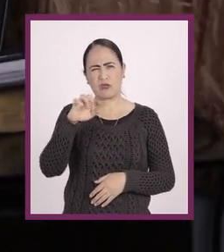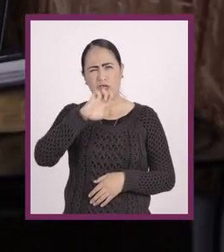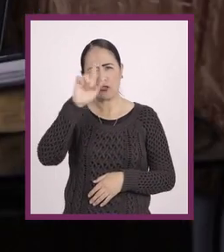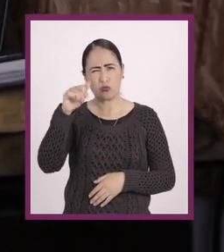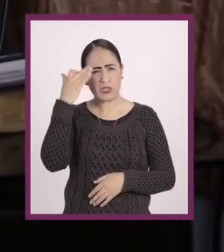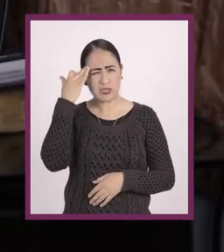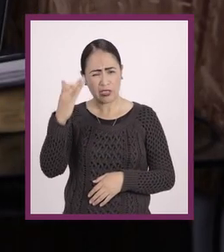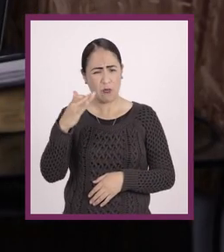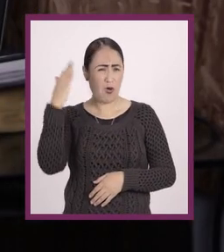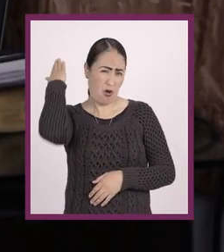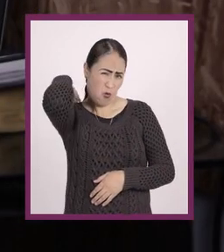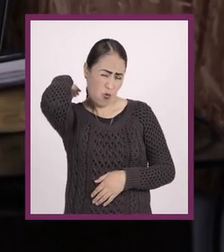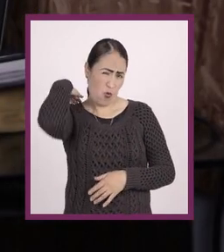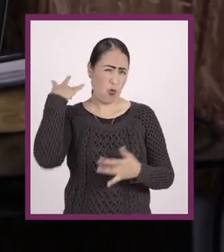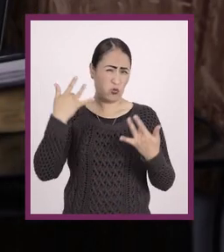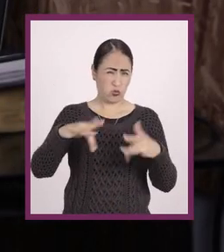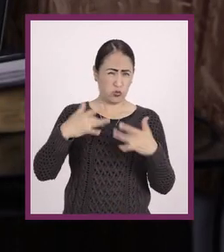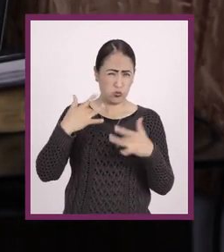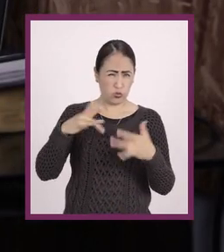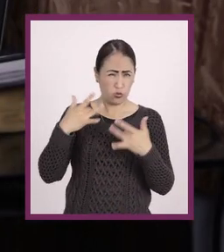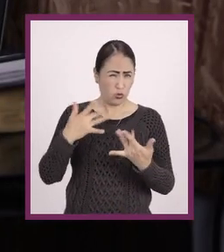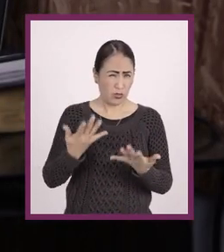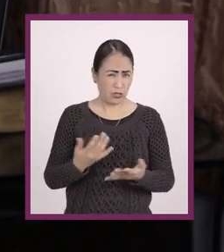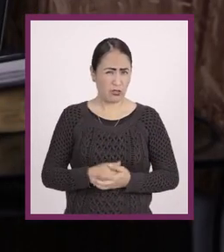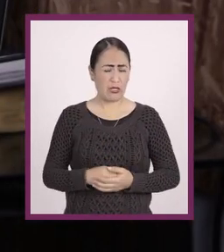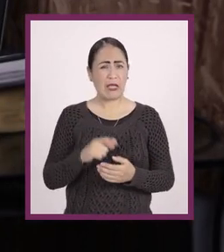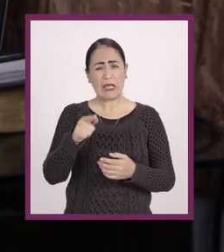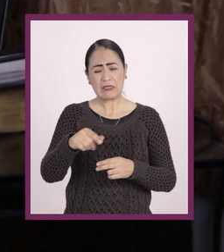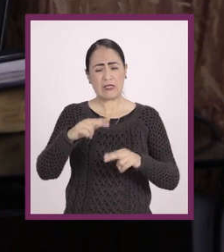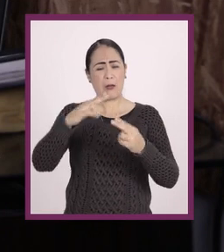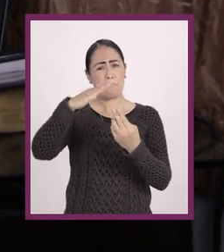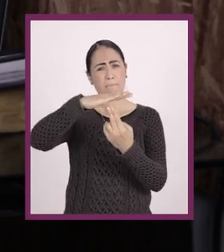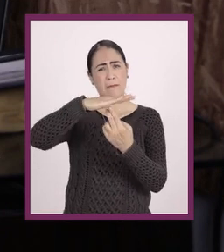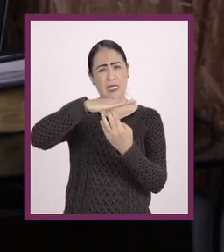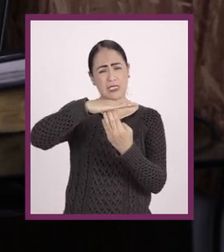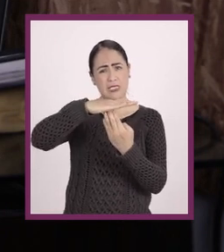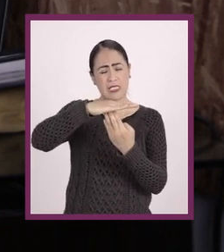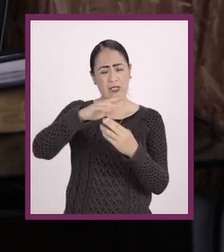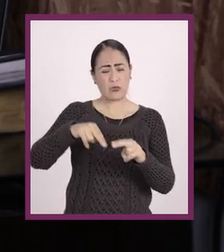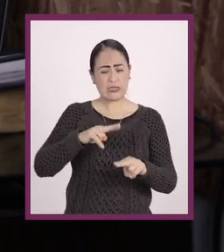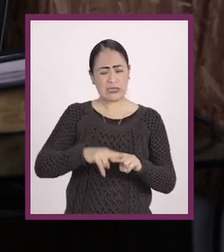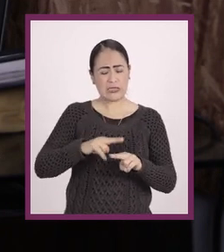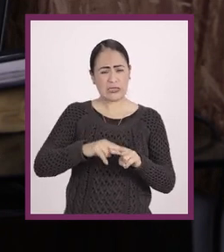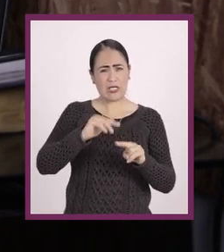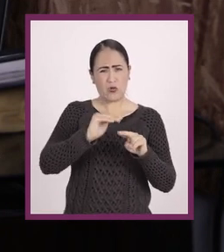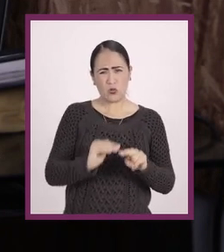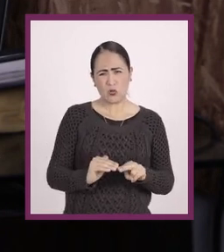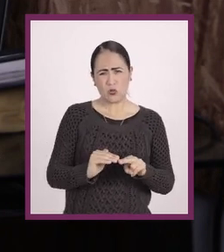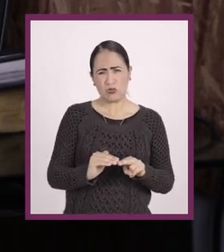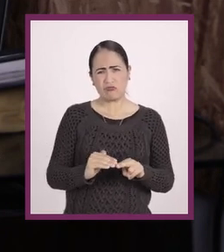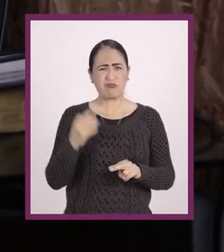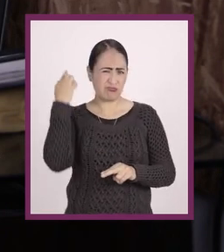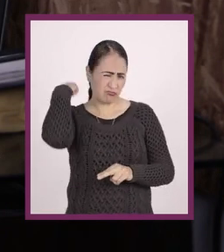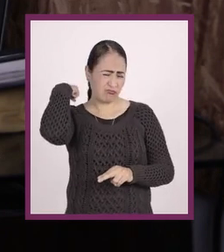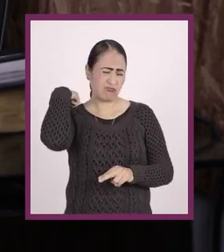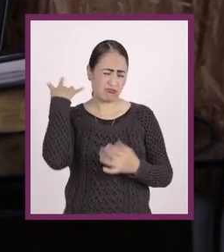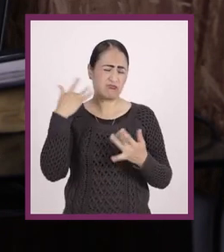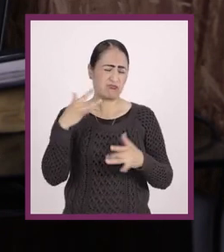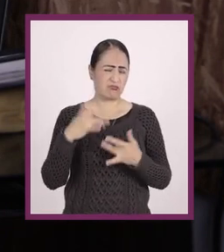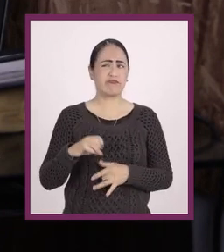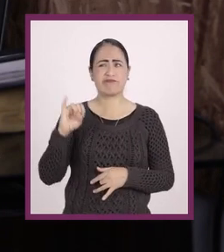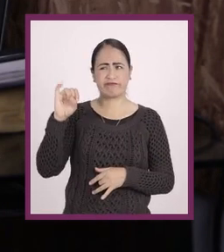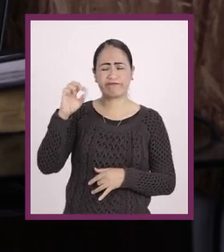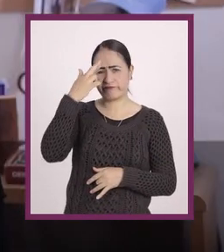a poco no te duele la espalda cuando trabajas esa silla es demasiado baja para tu escritorio te escucho